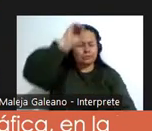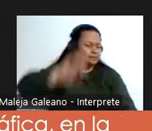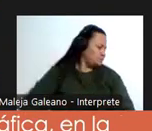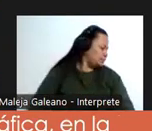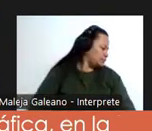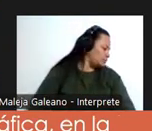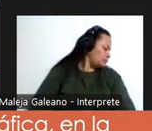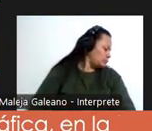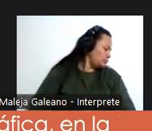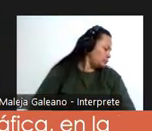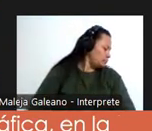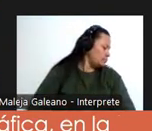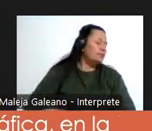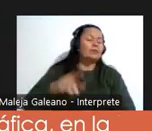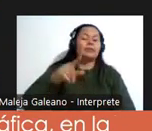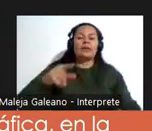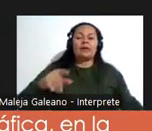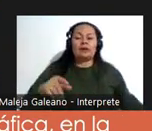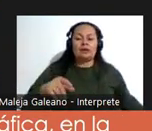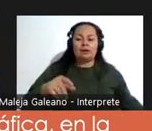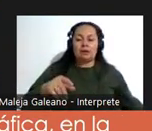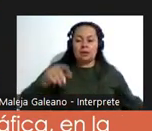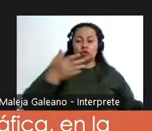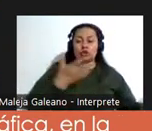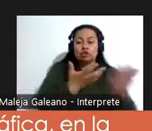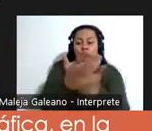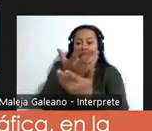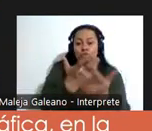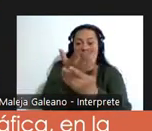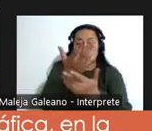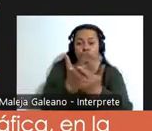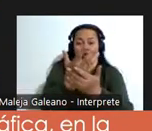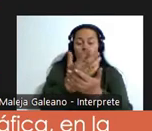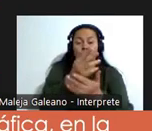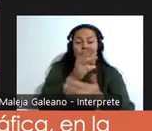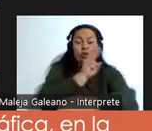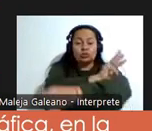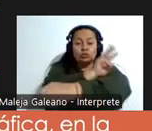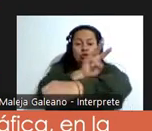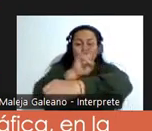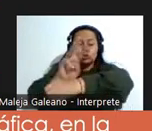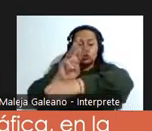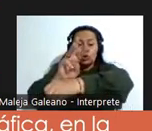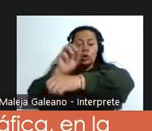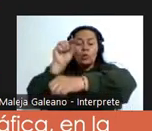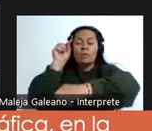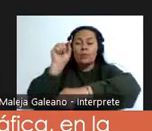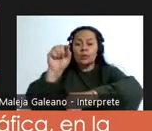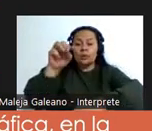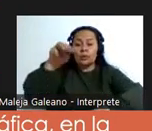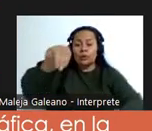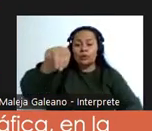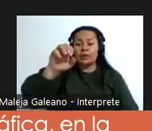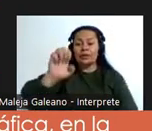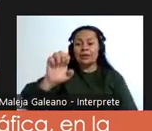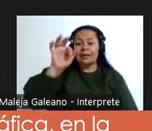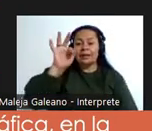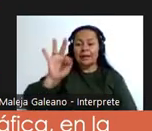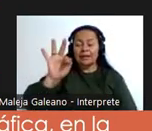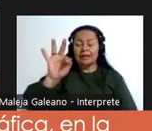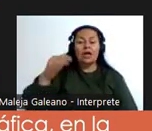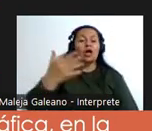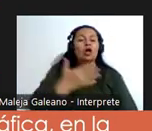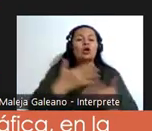Bueno, allí solamente un paréntesis, recomendarles la página iconoclasistas.net, que es un colectivo, una